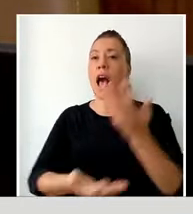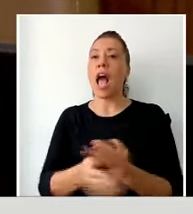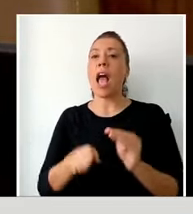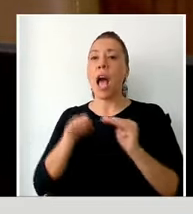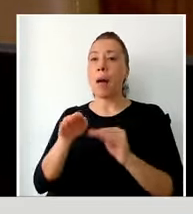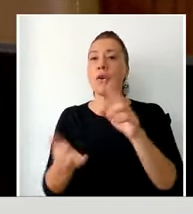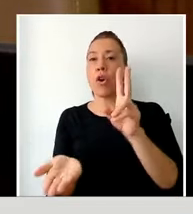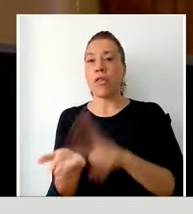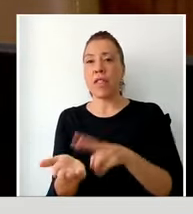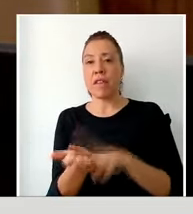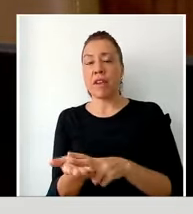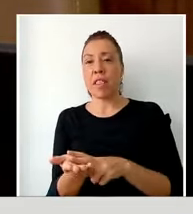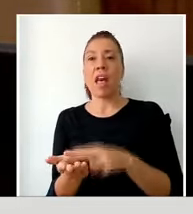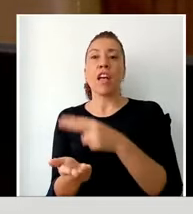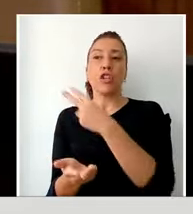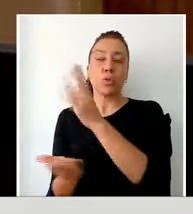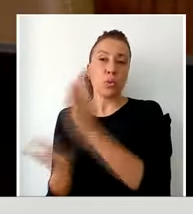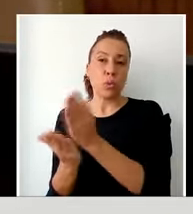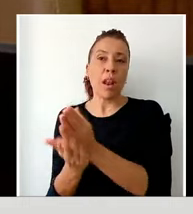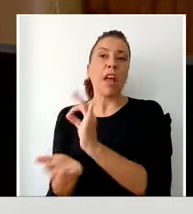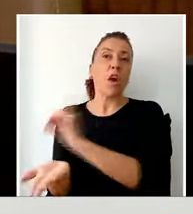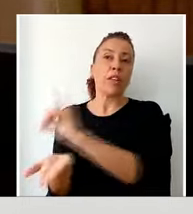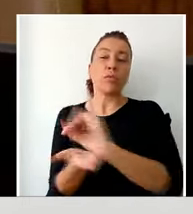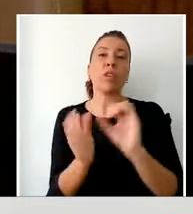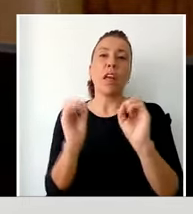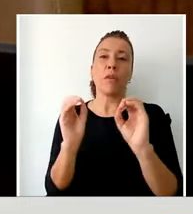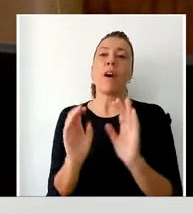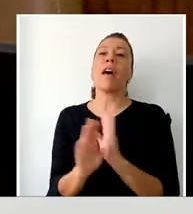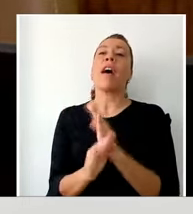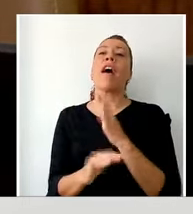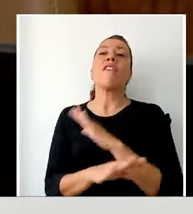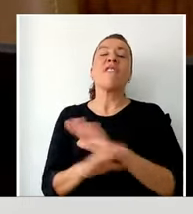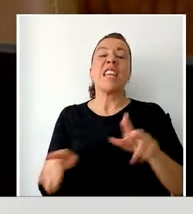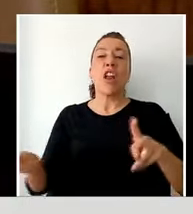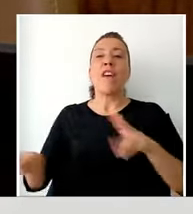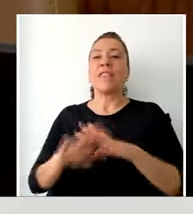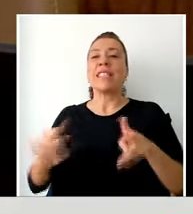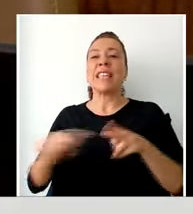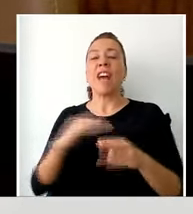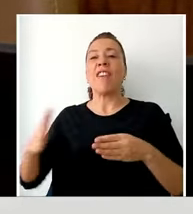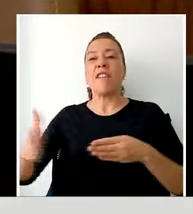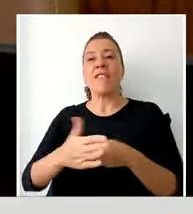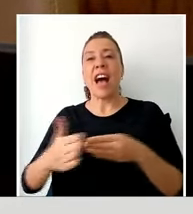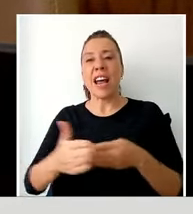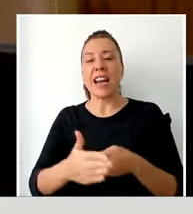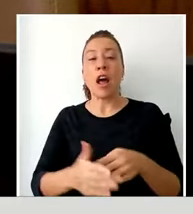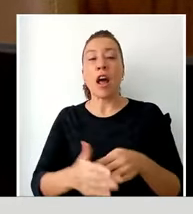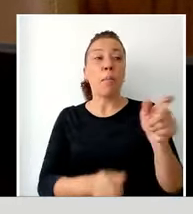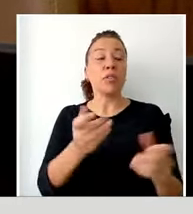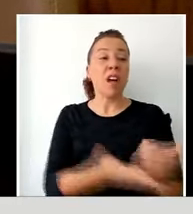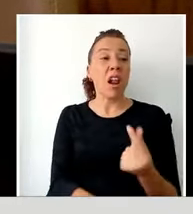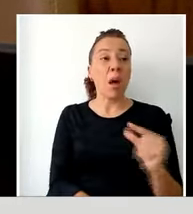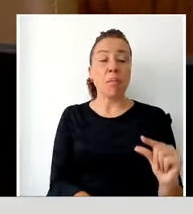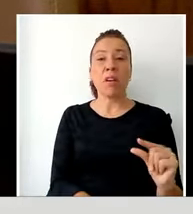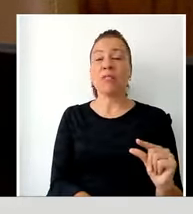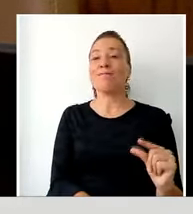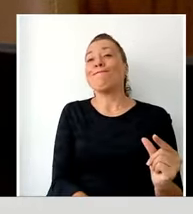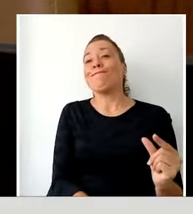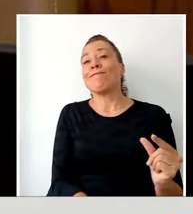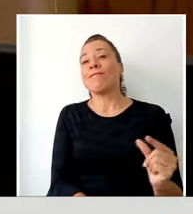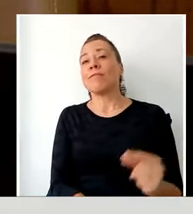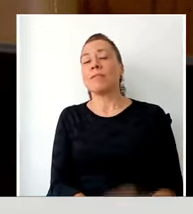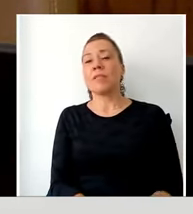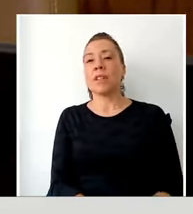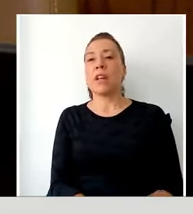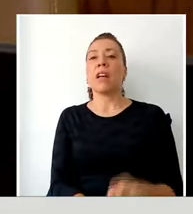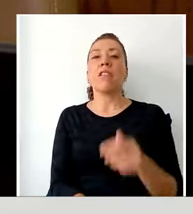sus instituciones educacional es terminando con una barrera en la cual quienes menos tienen se enfrentan no solo a la falta de